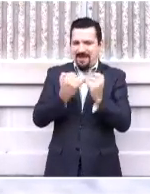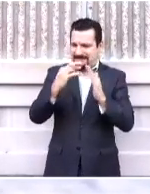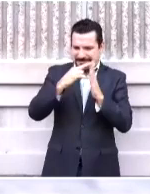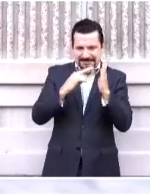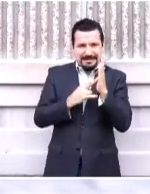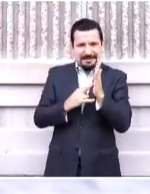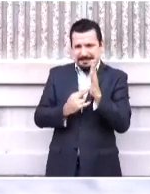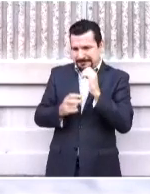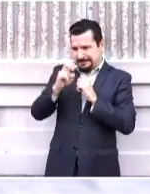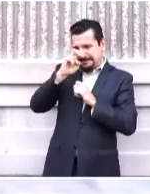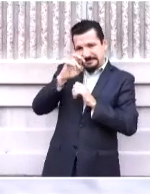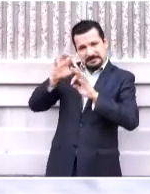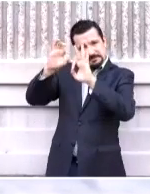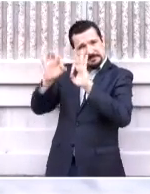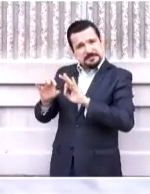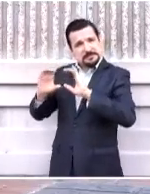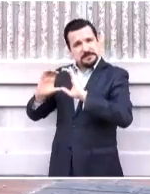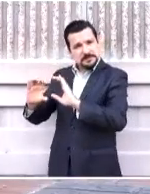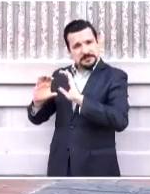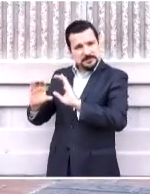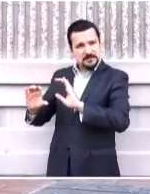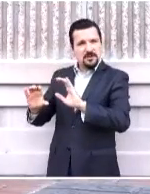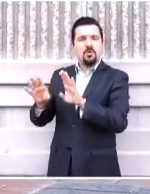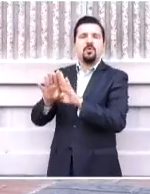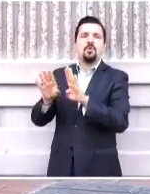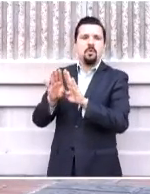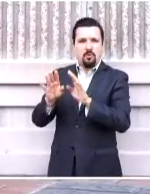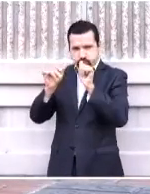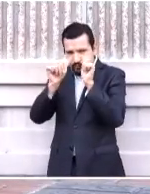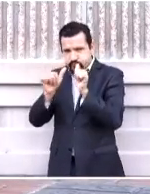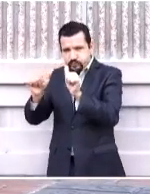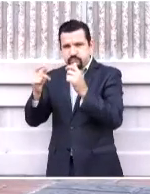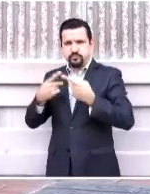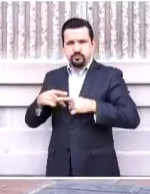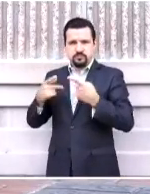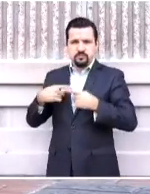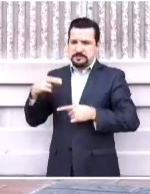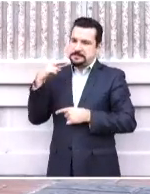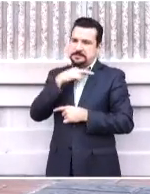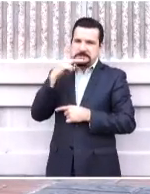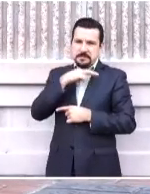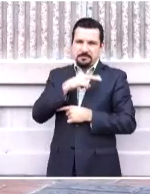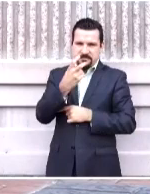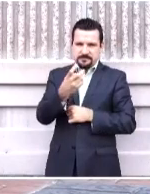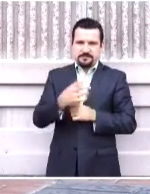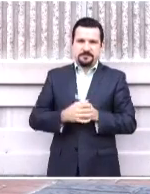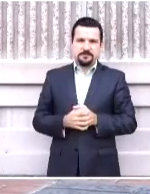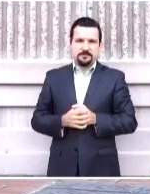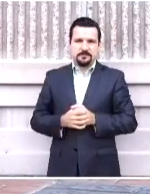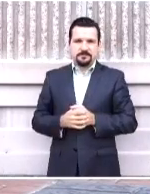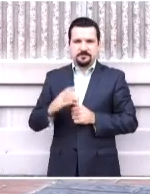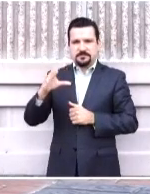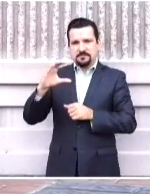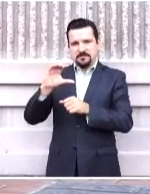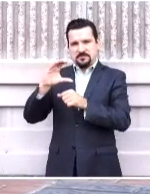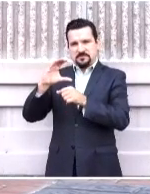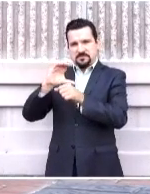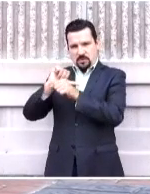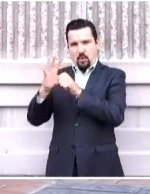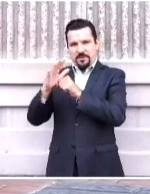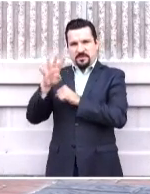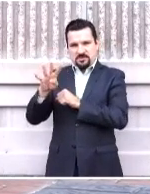reglas bien cuidadosas la posibilidad de ser atendido inmediatamente con esto, de COVID-19.